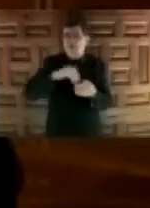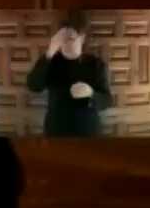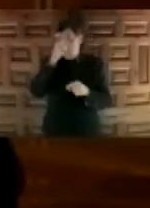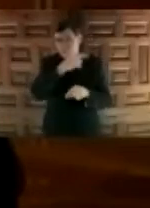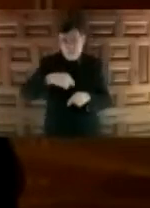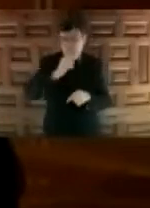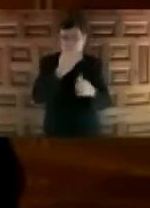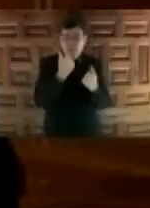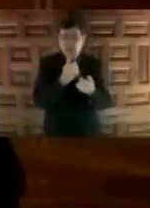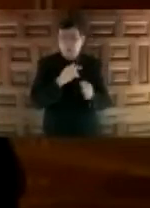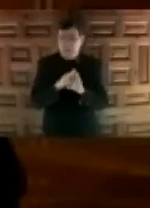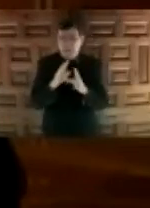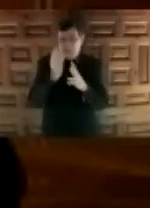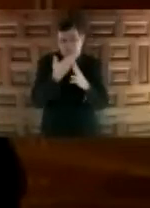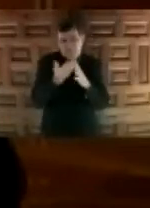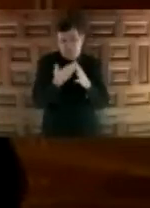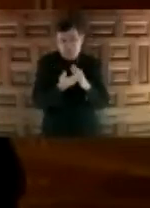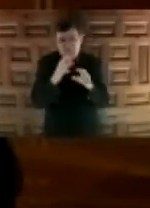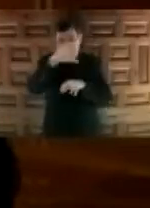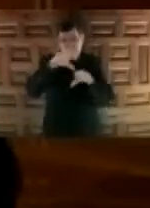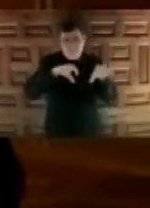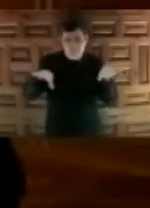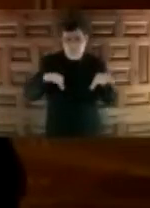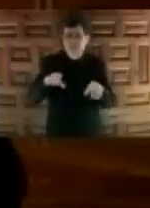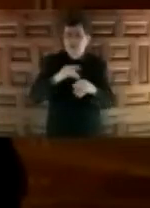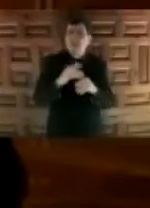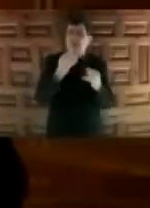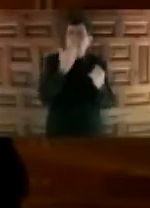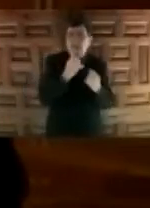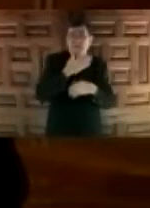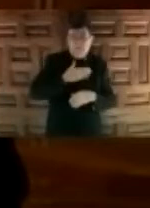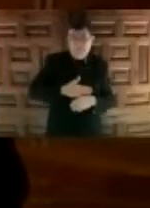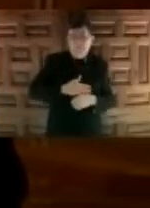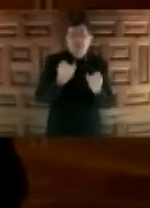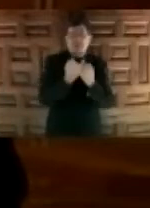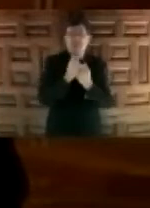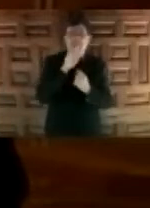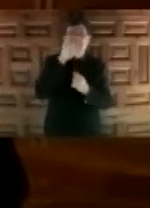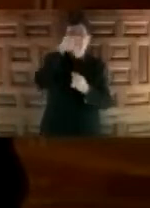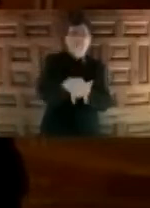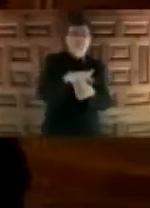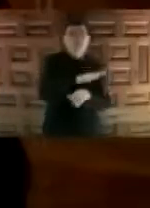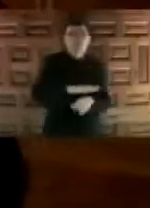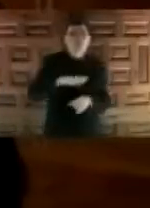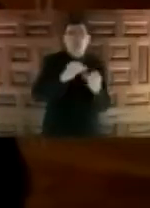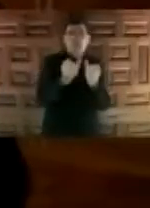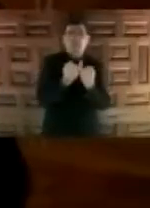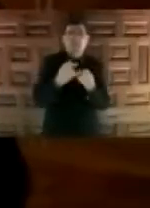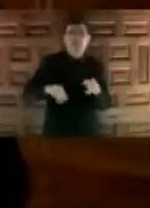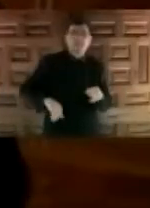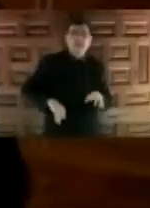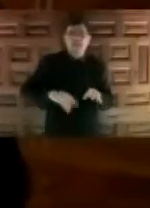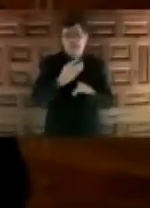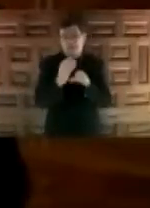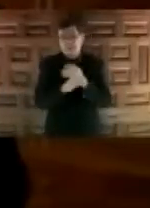acuerdo respecto a la repartición equitativa de los escasos recursos, todos tendremos el mismo destino trágico. Poco interesa